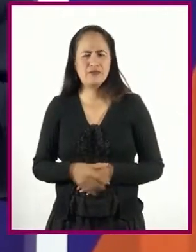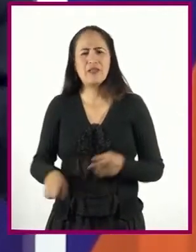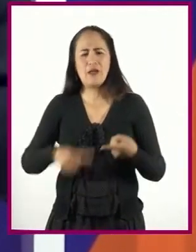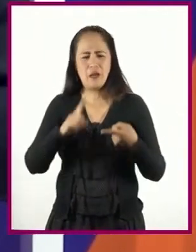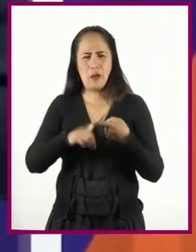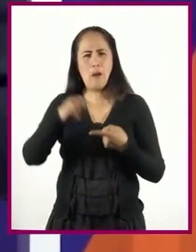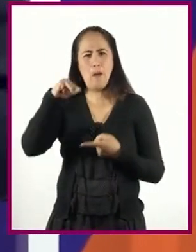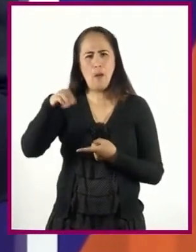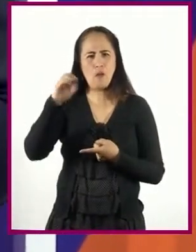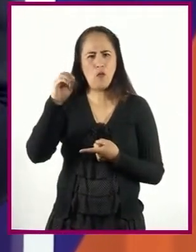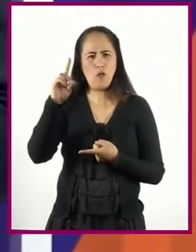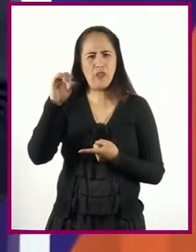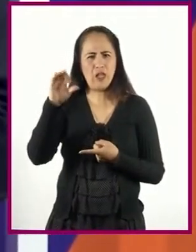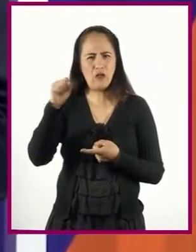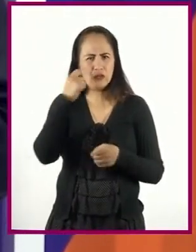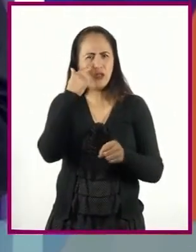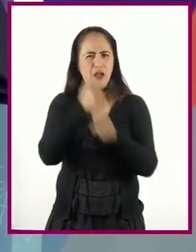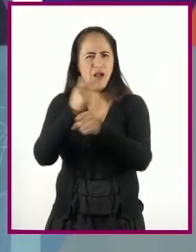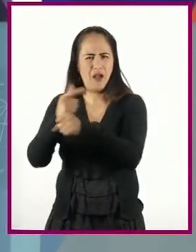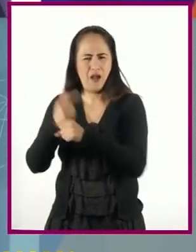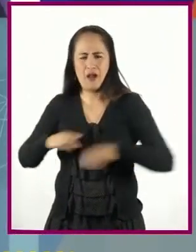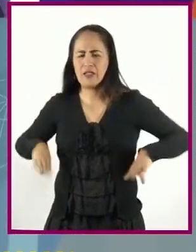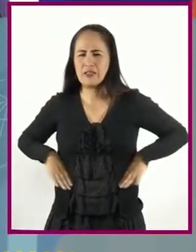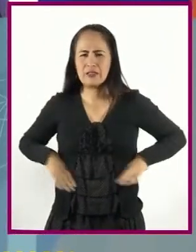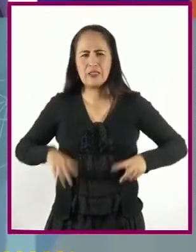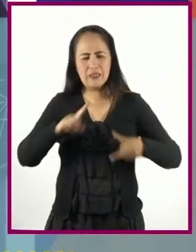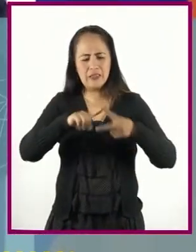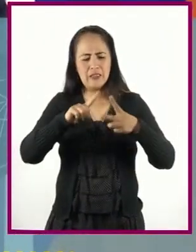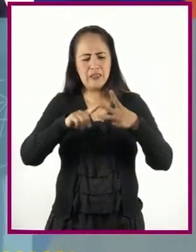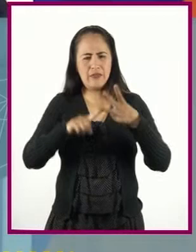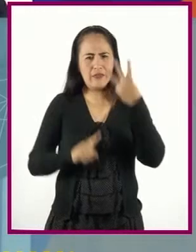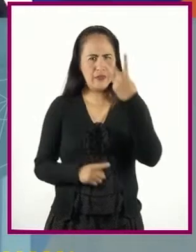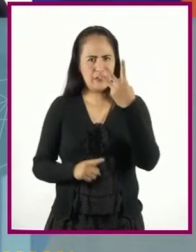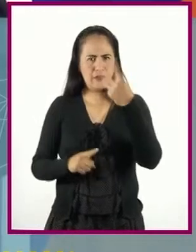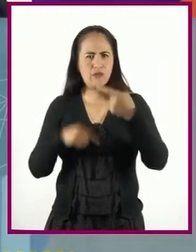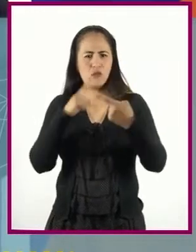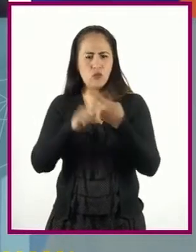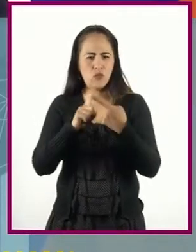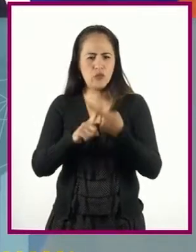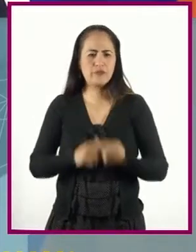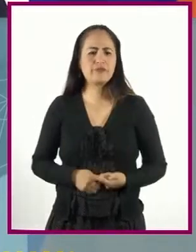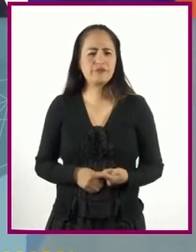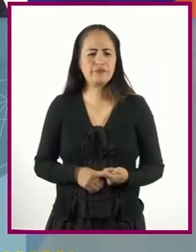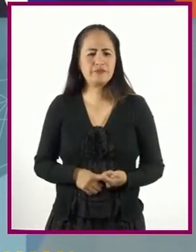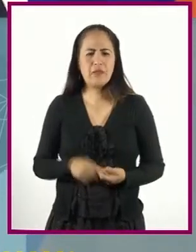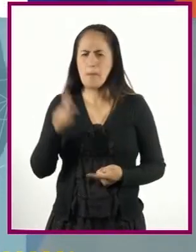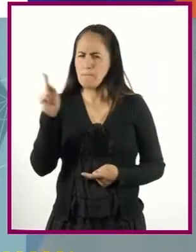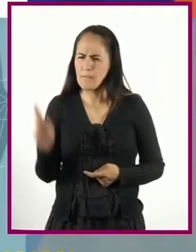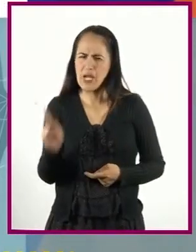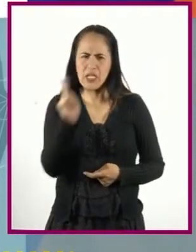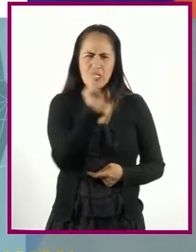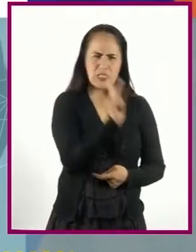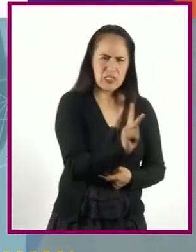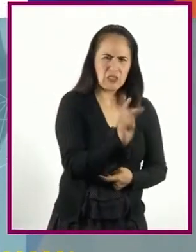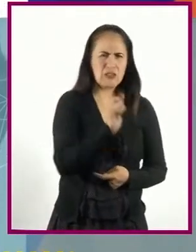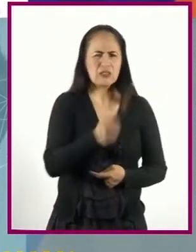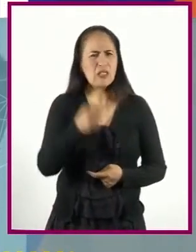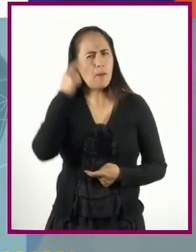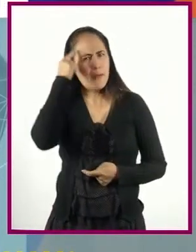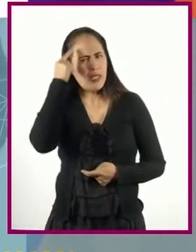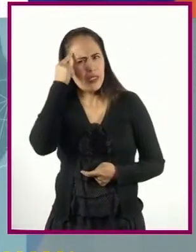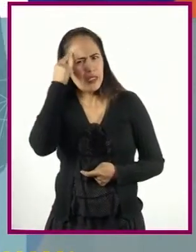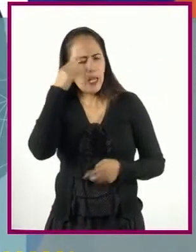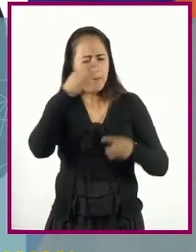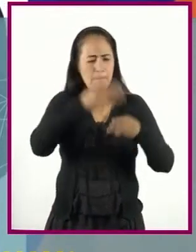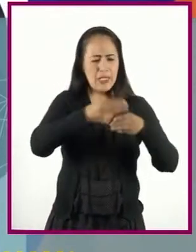que permiten identificarlos claramente. Número 1. De acuerdo con la analogía, los modelos pueden ser mentales,